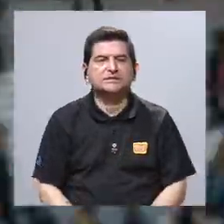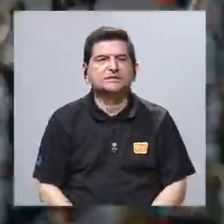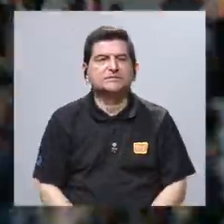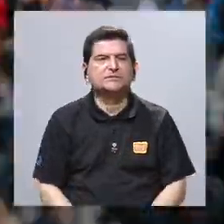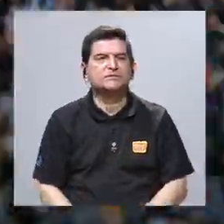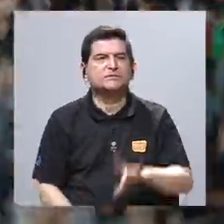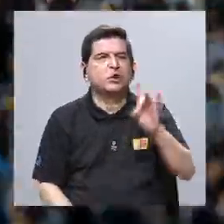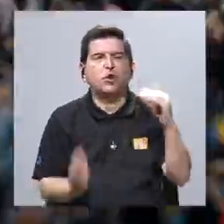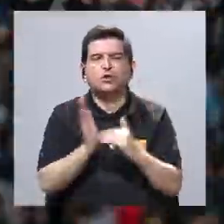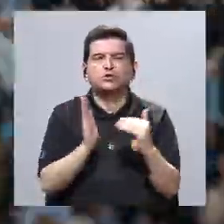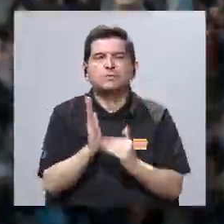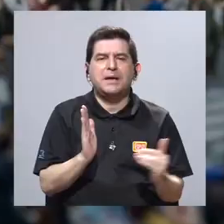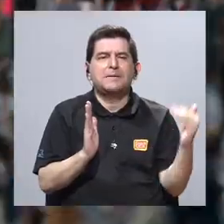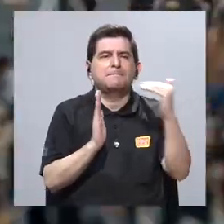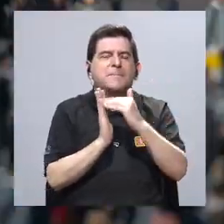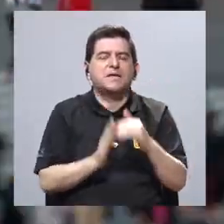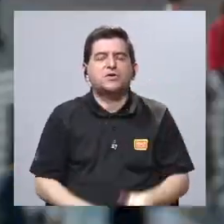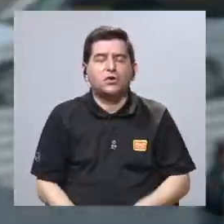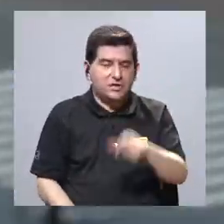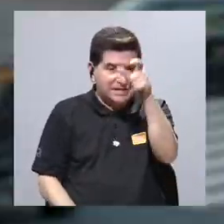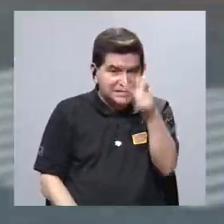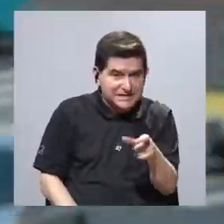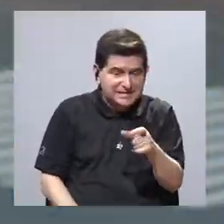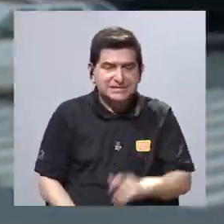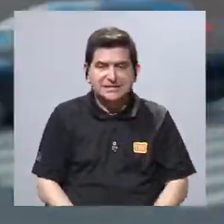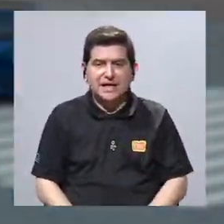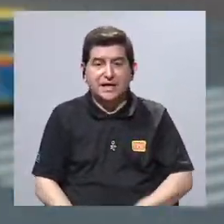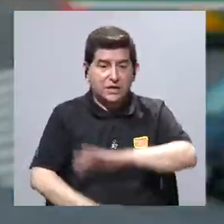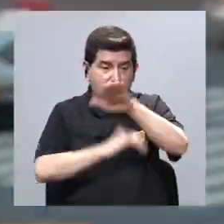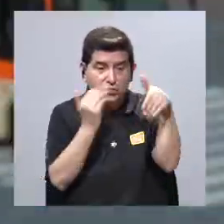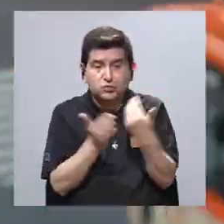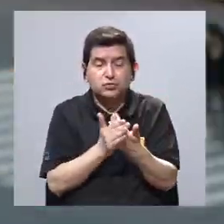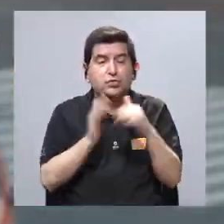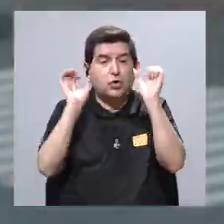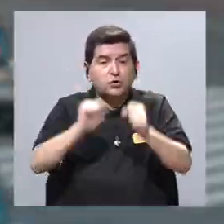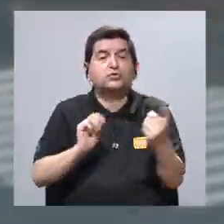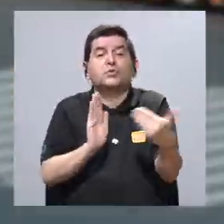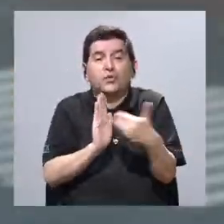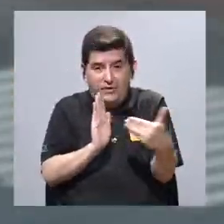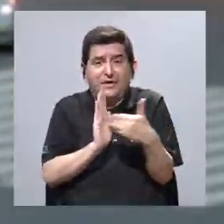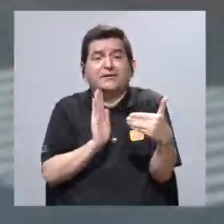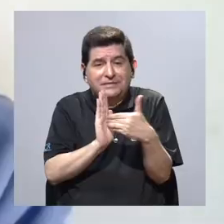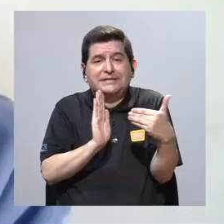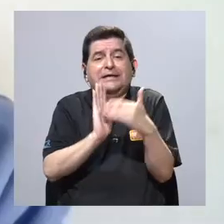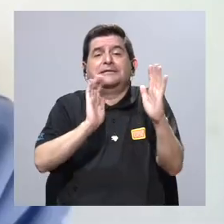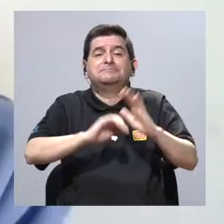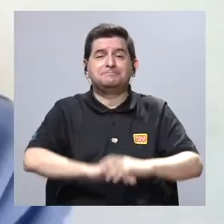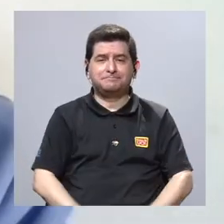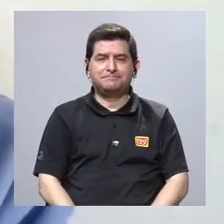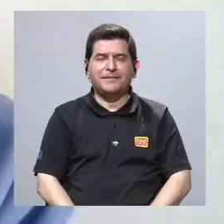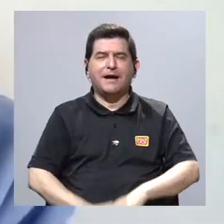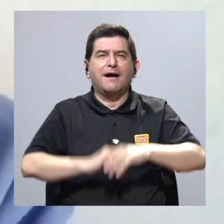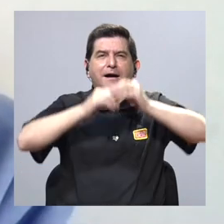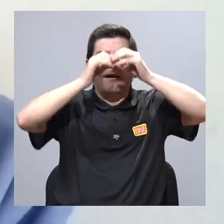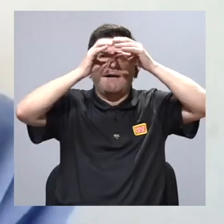8 mil millones de individuos que somos totalmente susceptibles, ¿verdad? Entonces, imaginemos